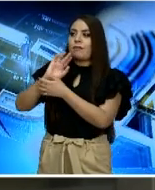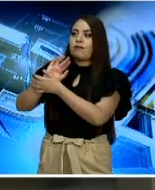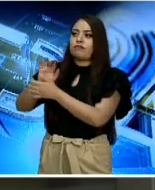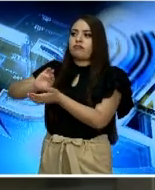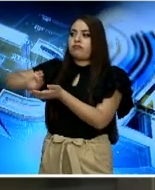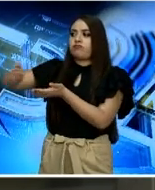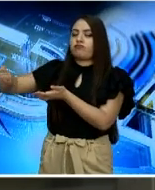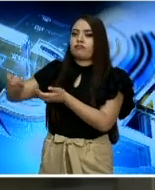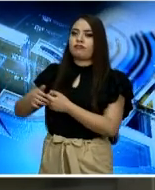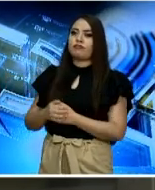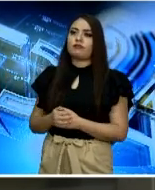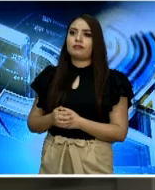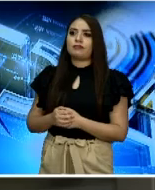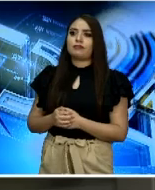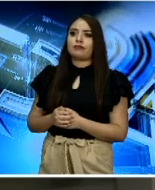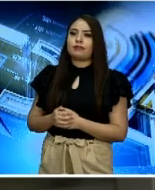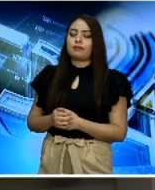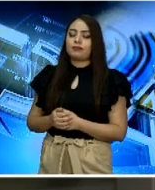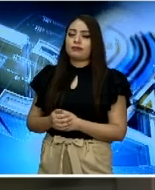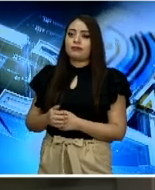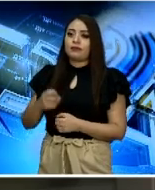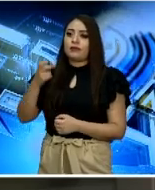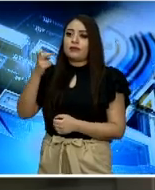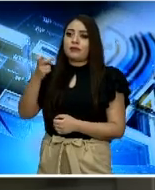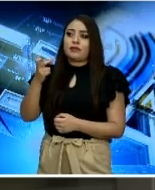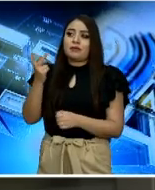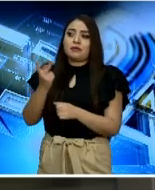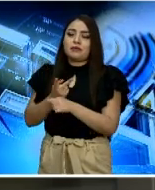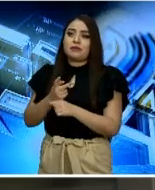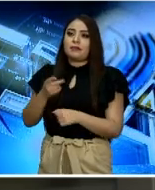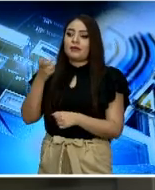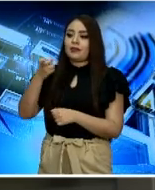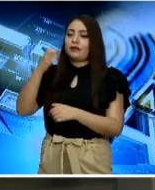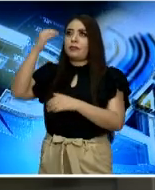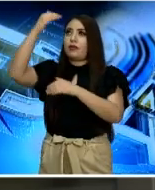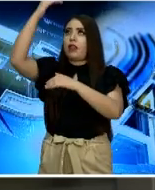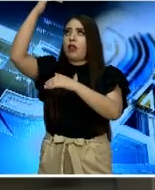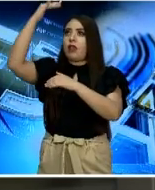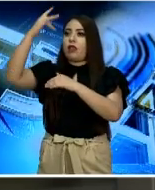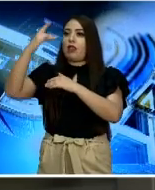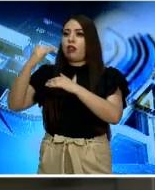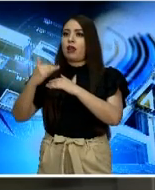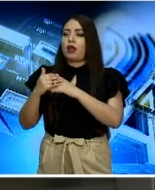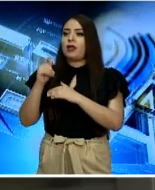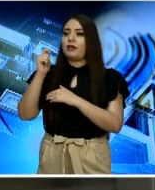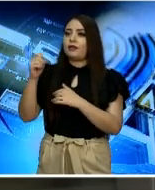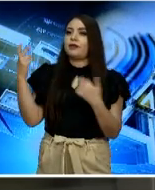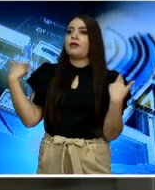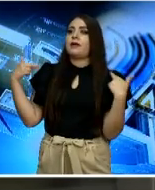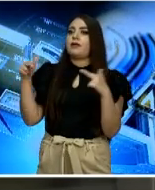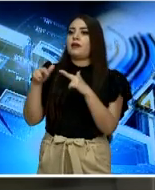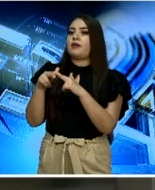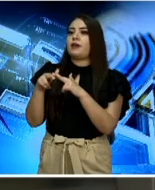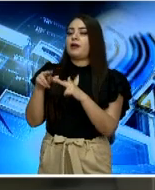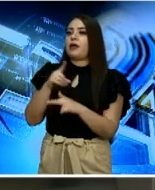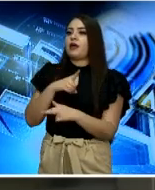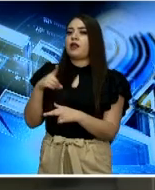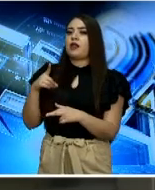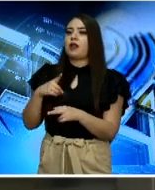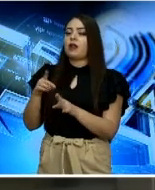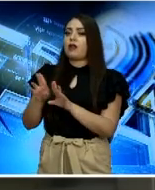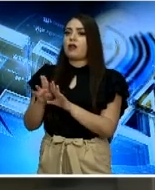en torno al supuesto hecho. Por todo lo anterior, considero que la actitud de los docentes debe ser de total y absoluta solidaridad en